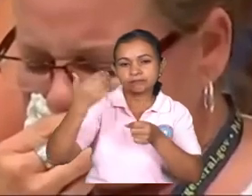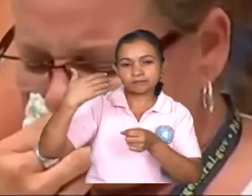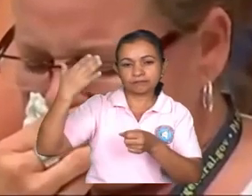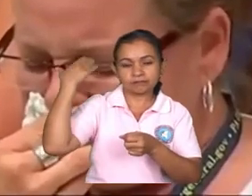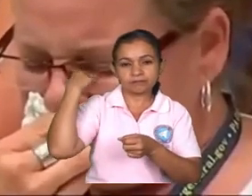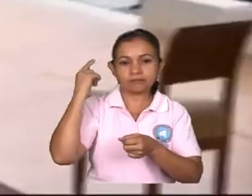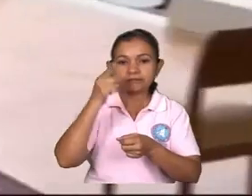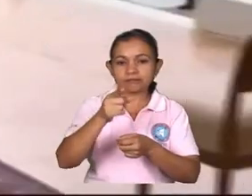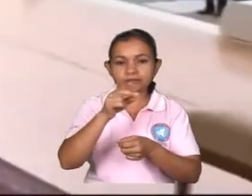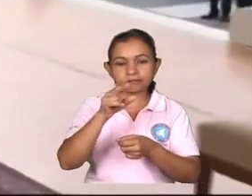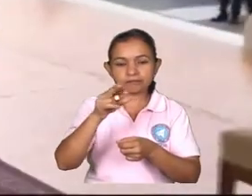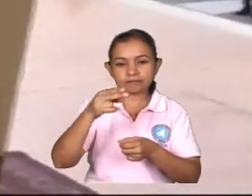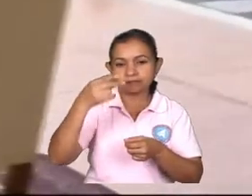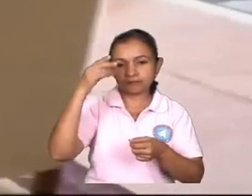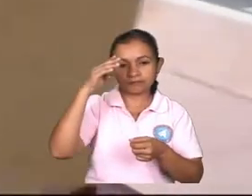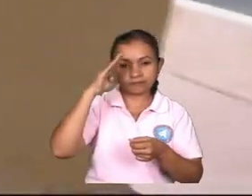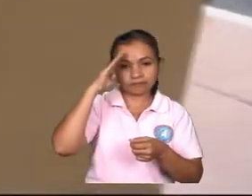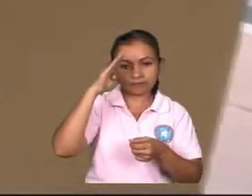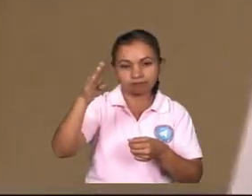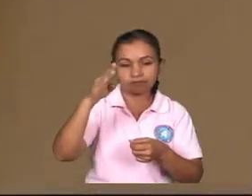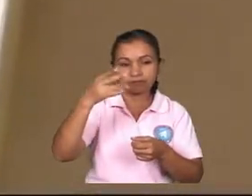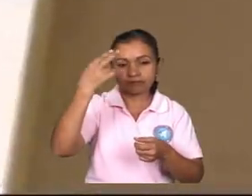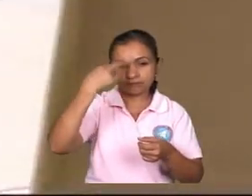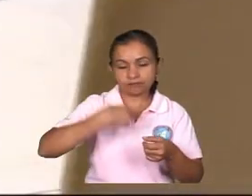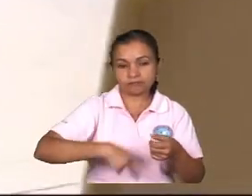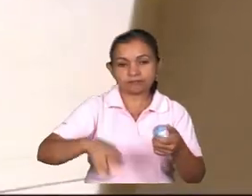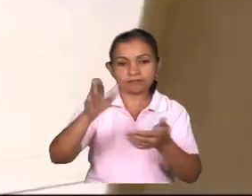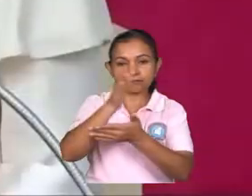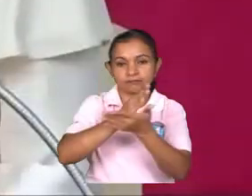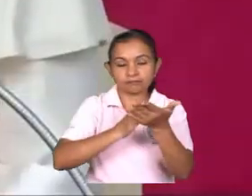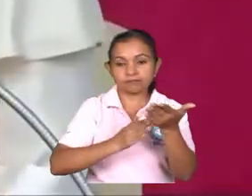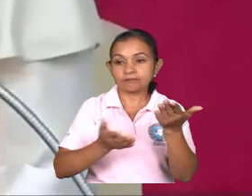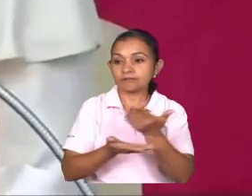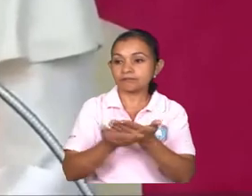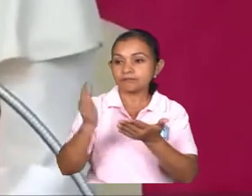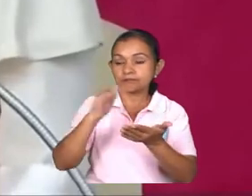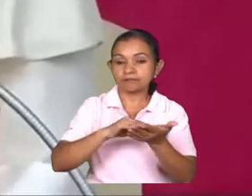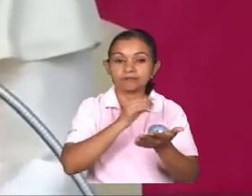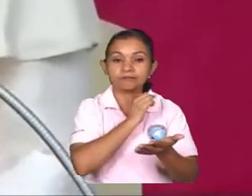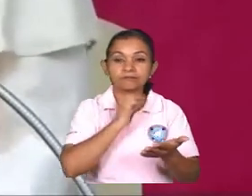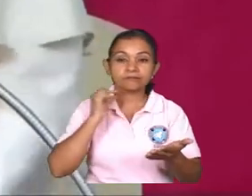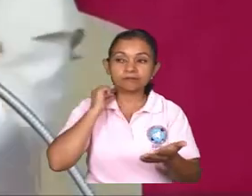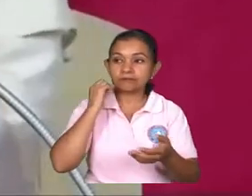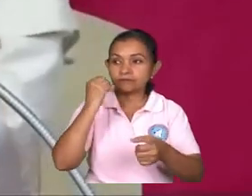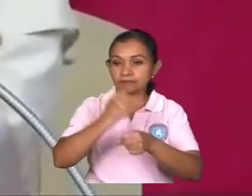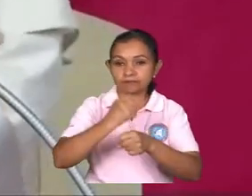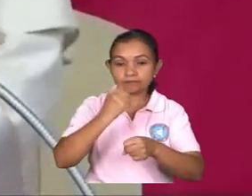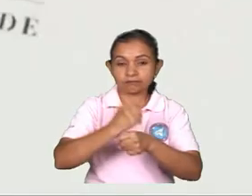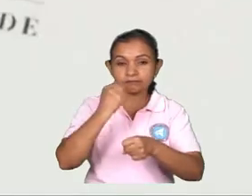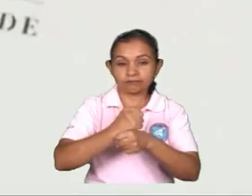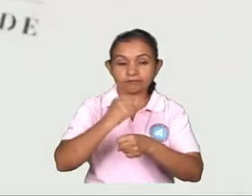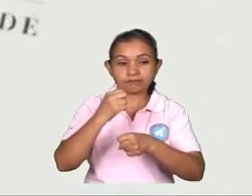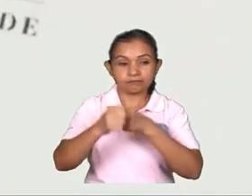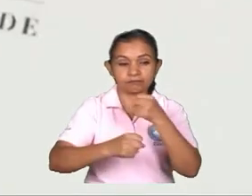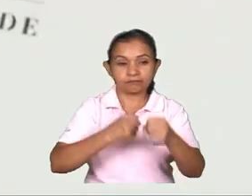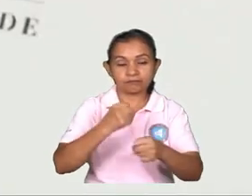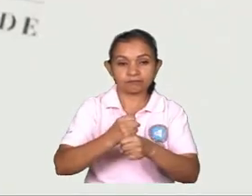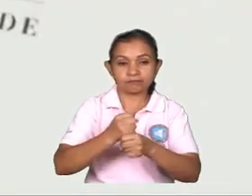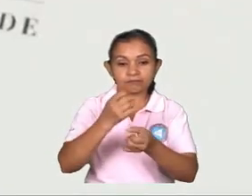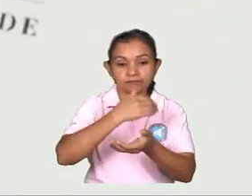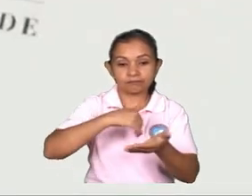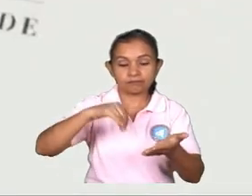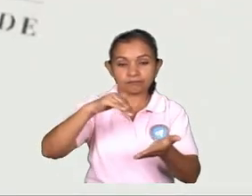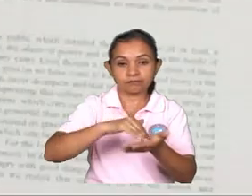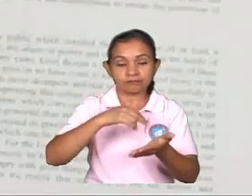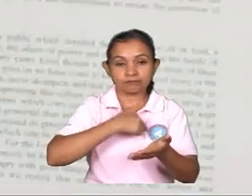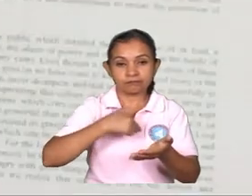acusó a los líderes de encubrir los abusos, en algunos casos regresando a sacerdotes a sus labores tras breves temporadas en centros de